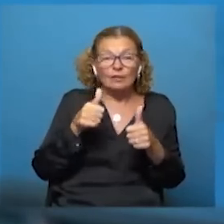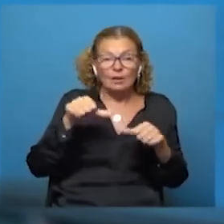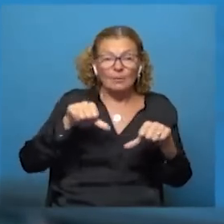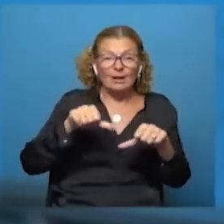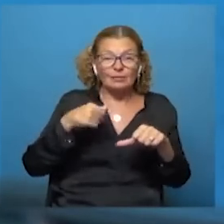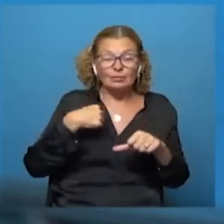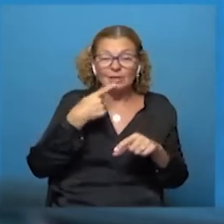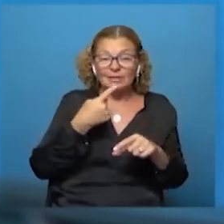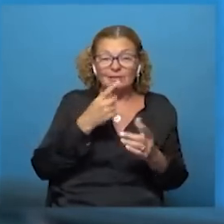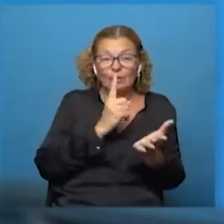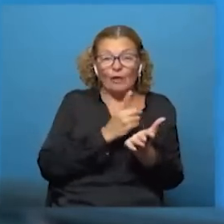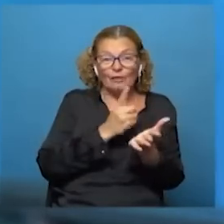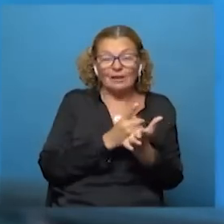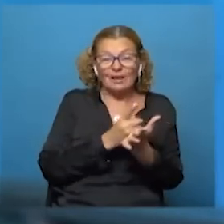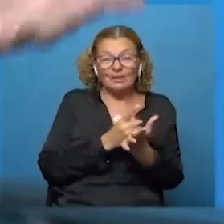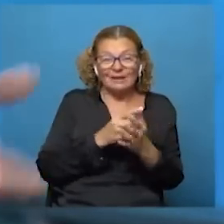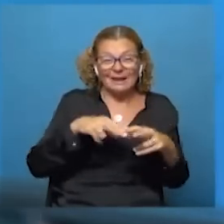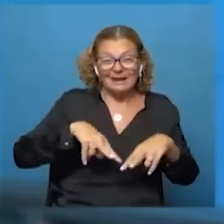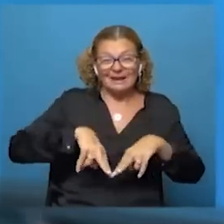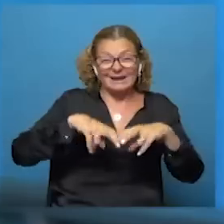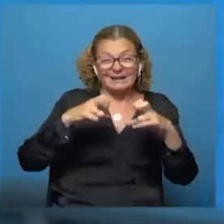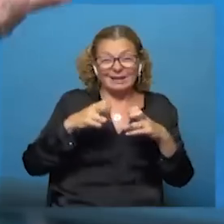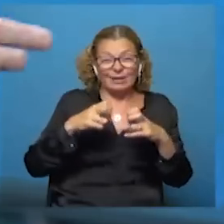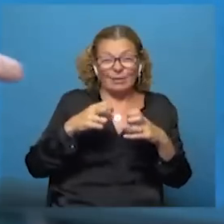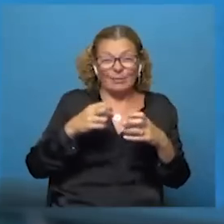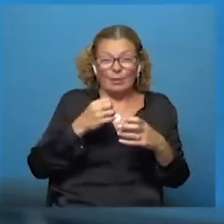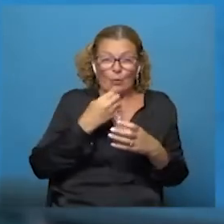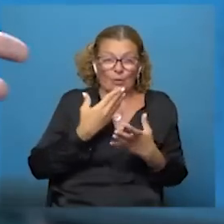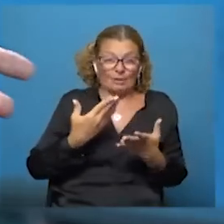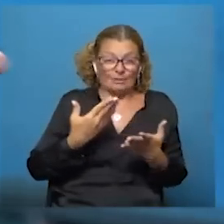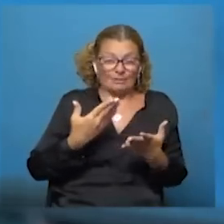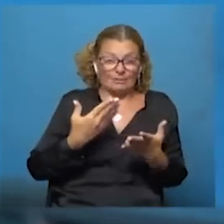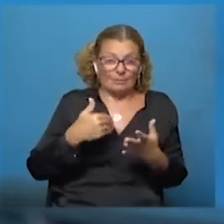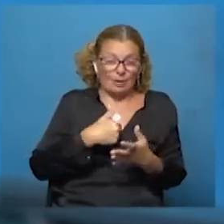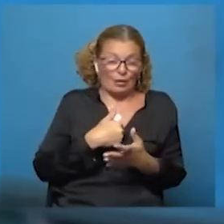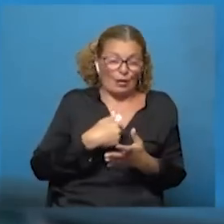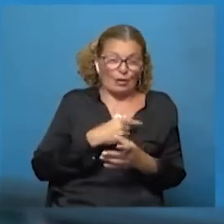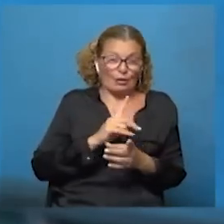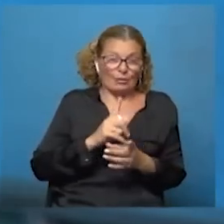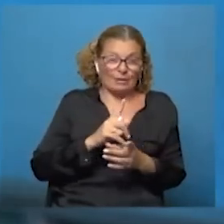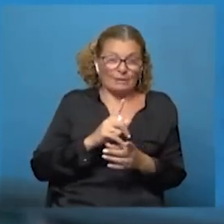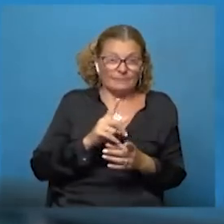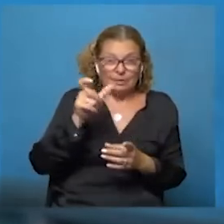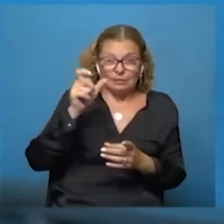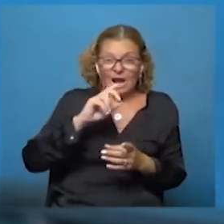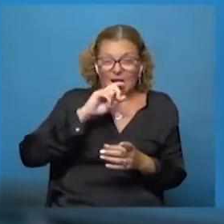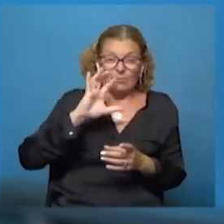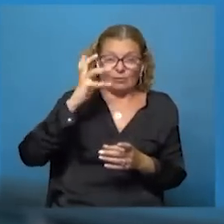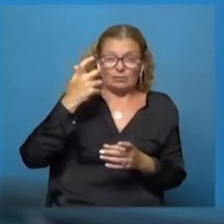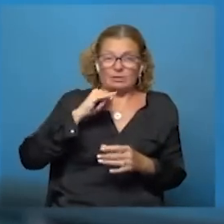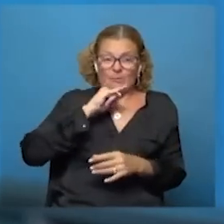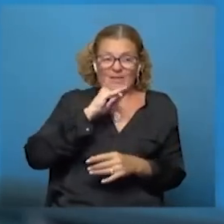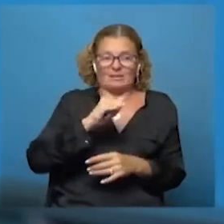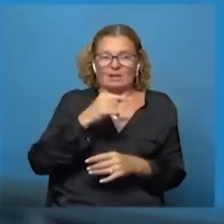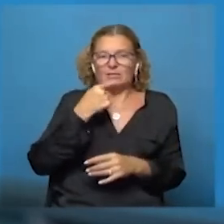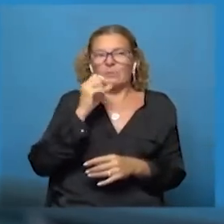mal yo estoy obligado a analizarlo ya como buena onda porque ni siquiera mi rol hay gente que se molesta que te manda un mensaje para